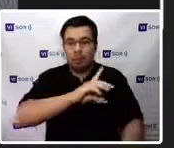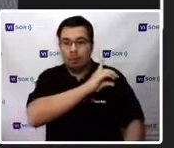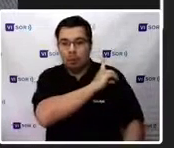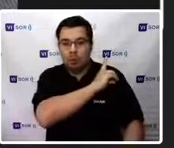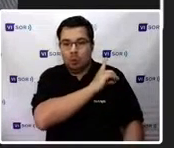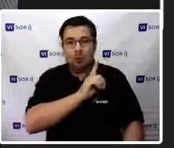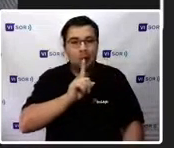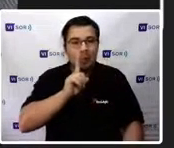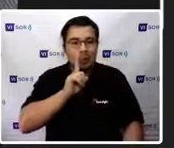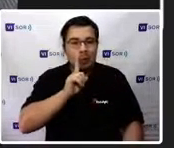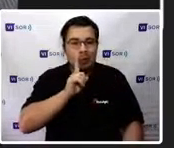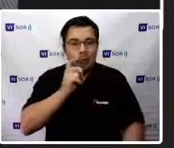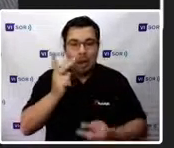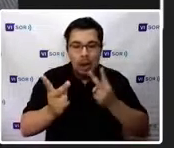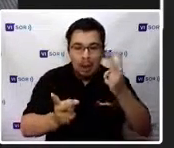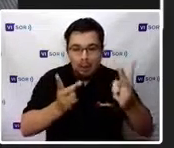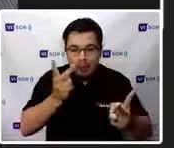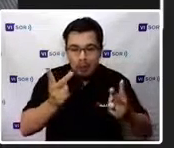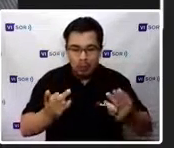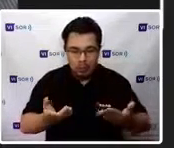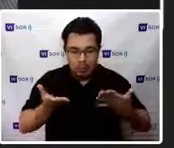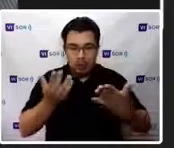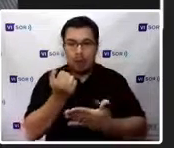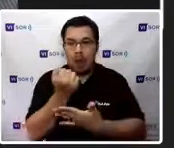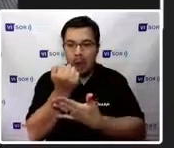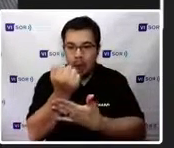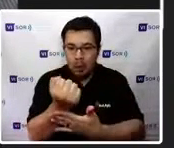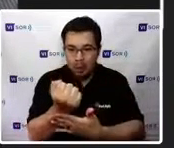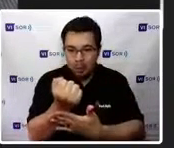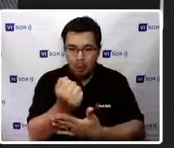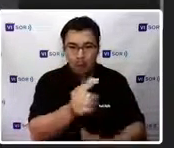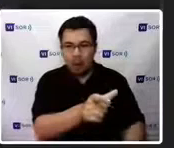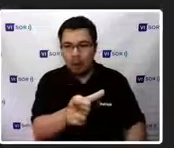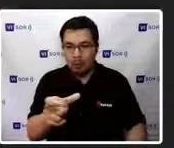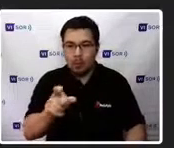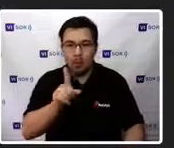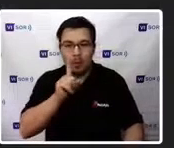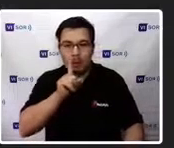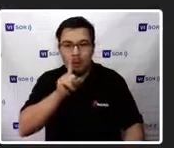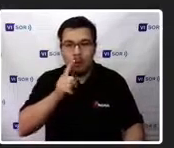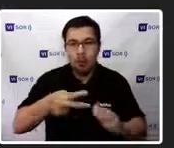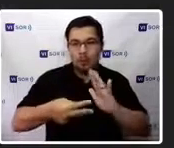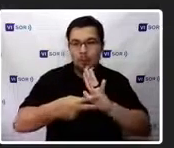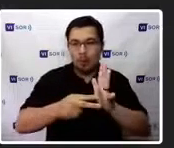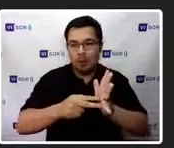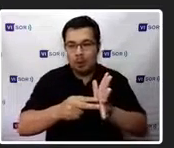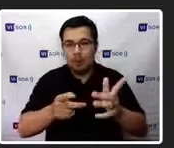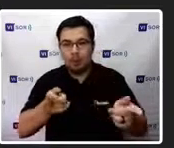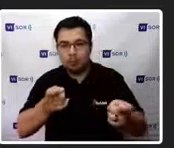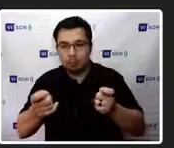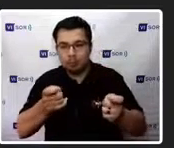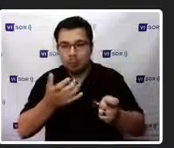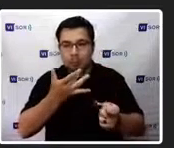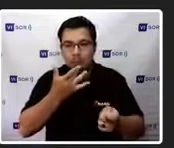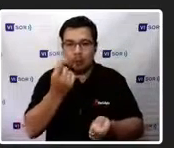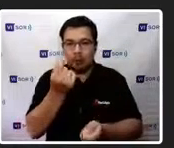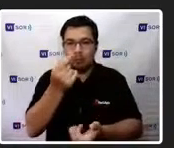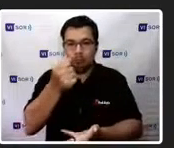problemas económicos y no se hagan problemas porque da una suma que permite, por cierto, hoy